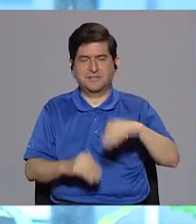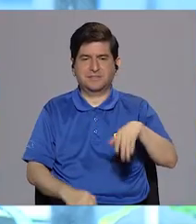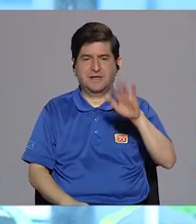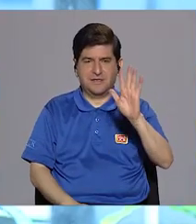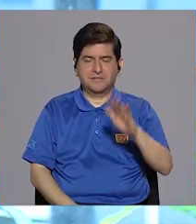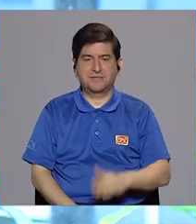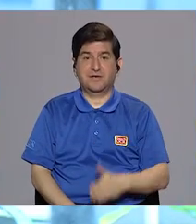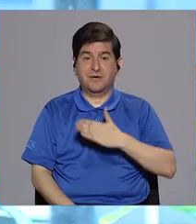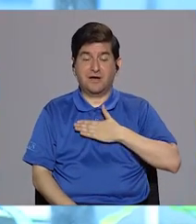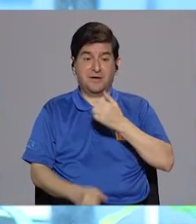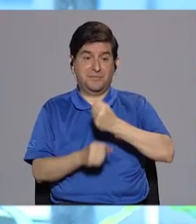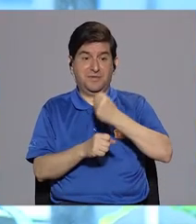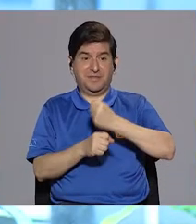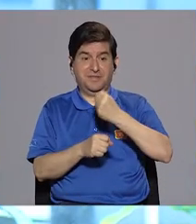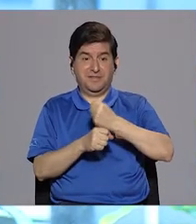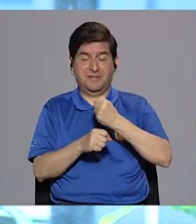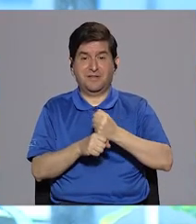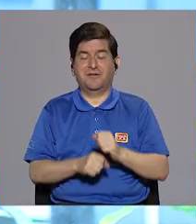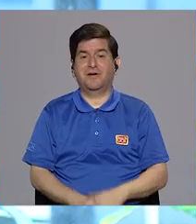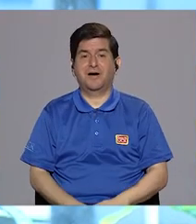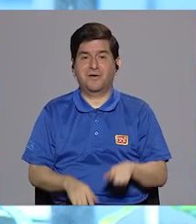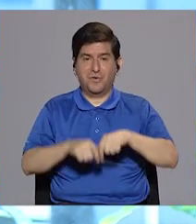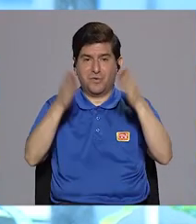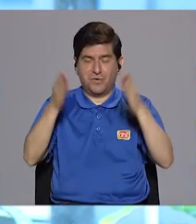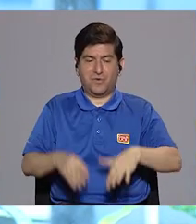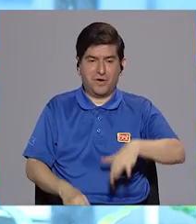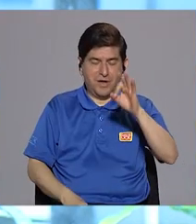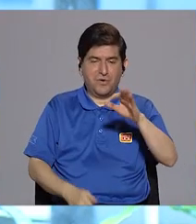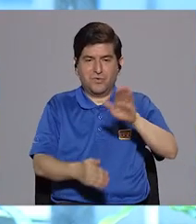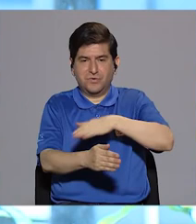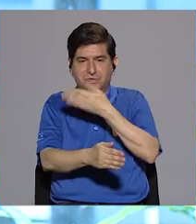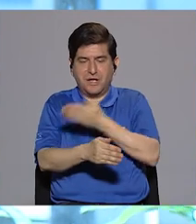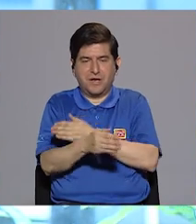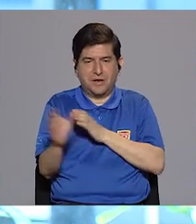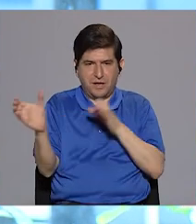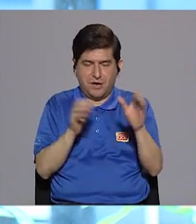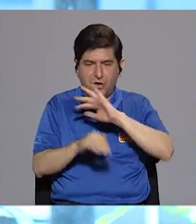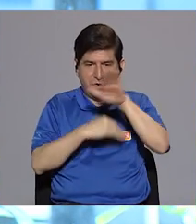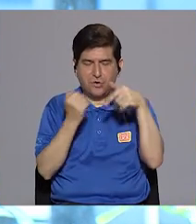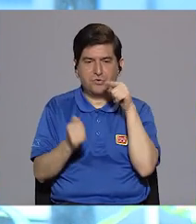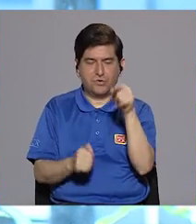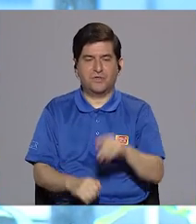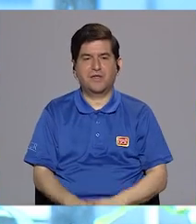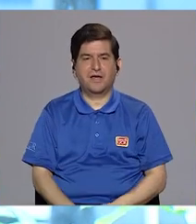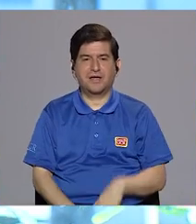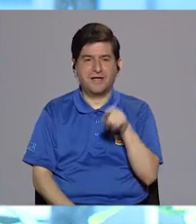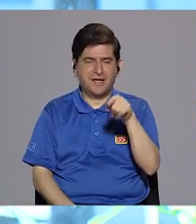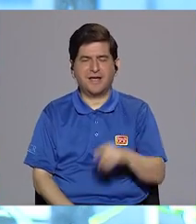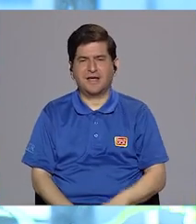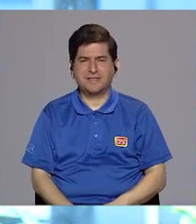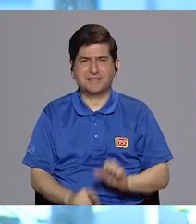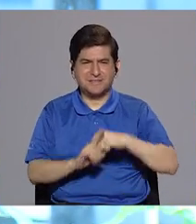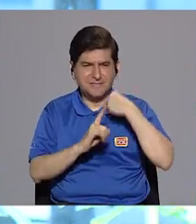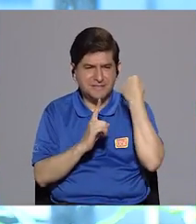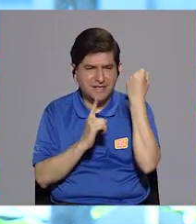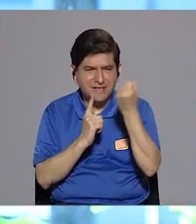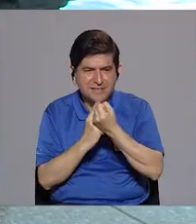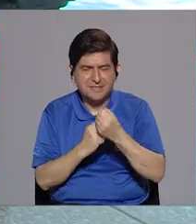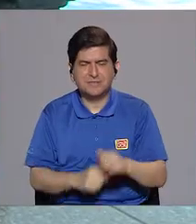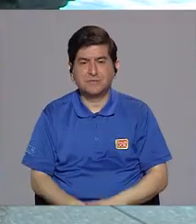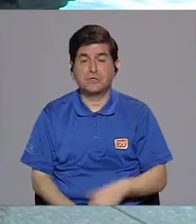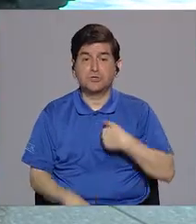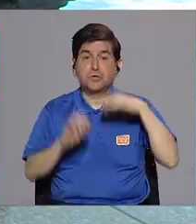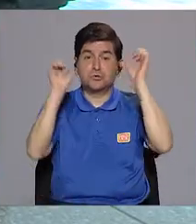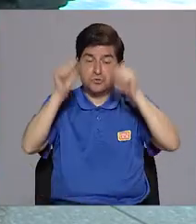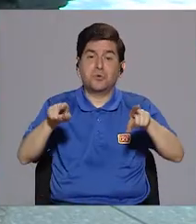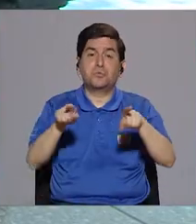Con pues cinco me deja notas. A mí una tarea como periodista. Sí. De encontrar en la música comercial toda esa, toda esa sincronía. Yo se lo casi puedo, se